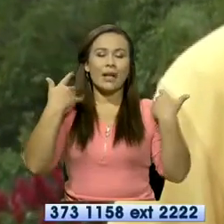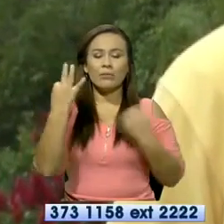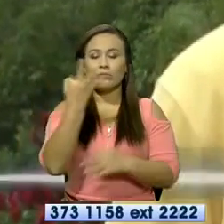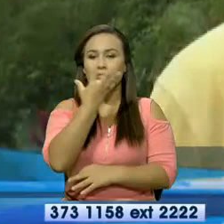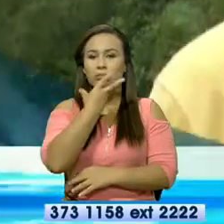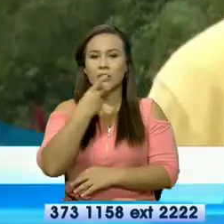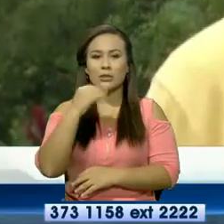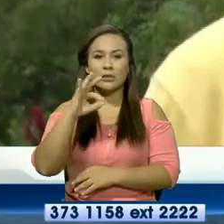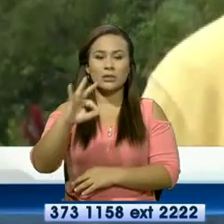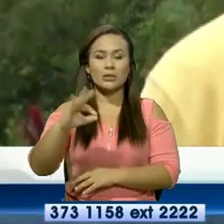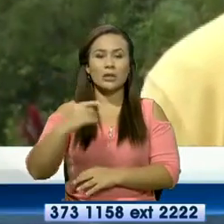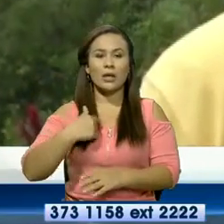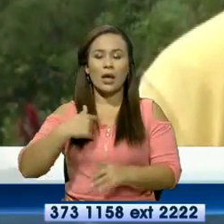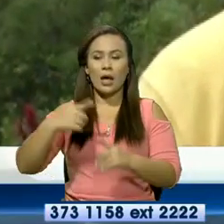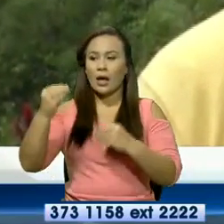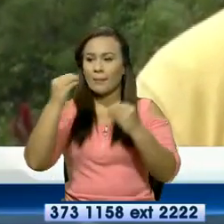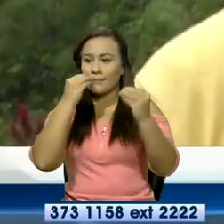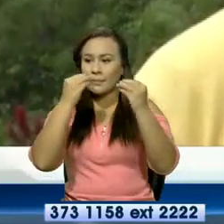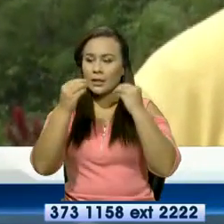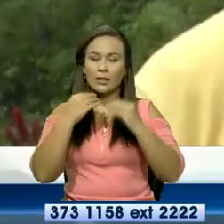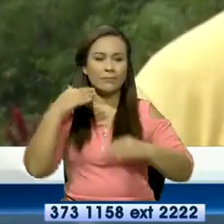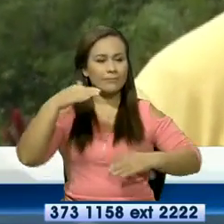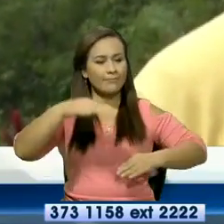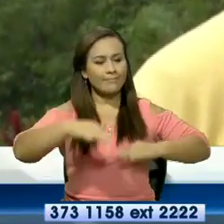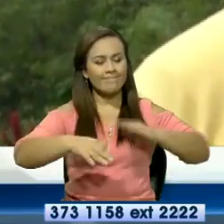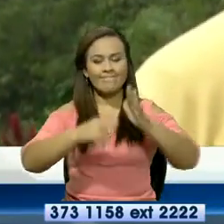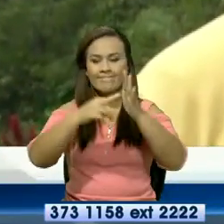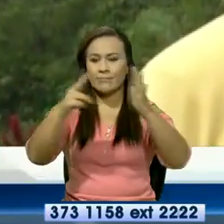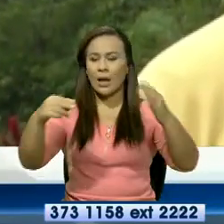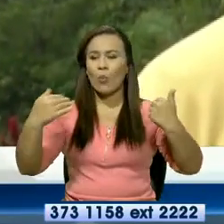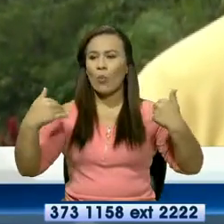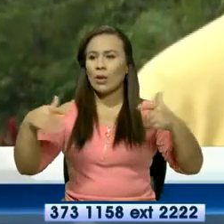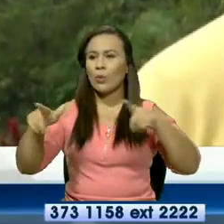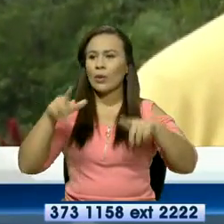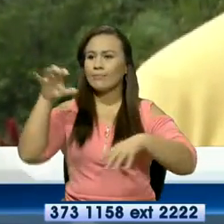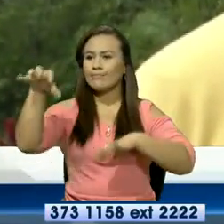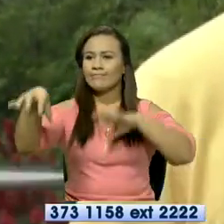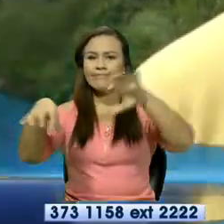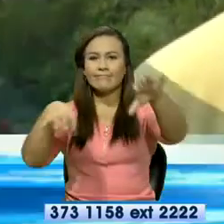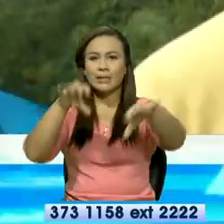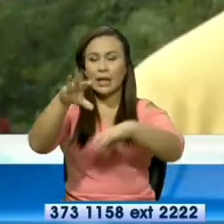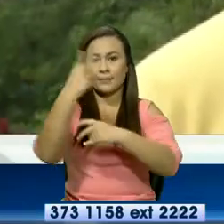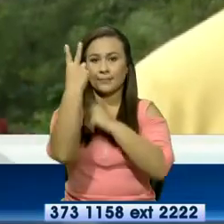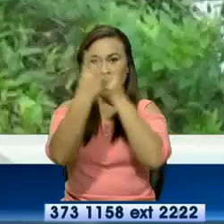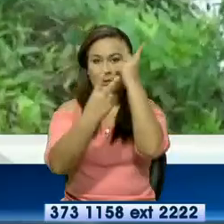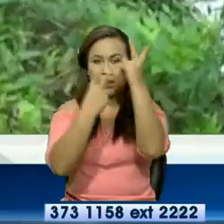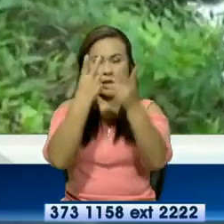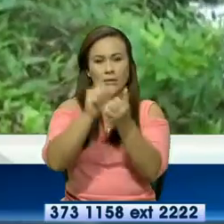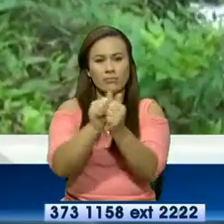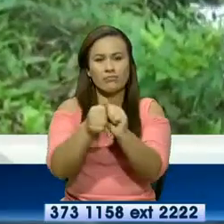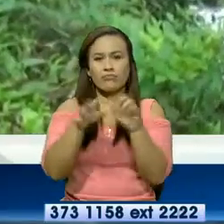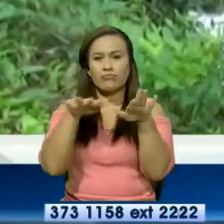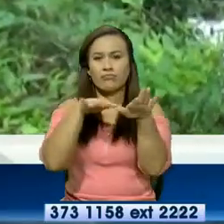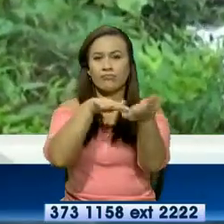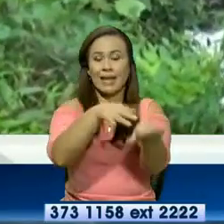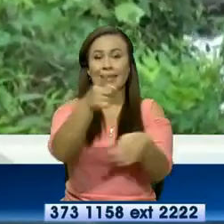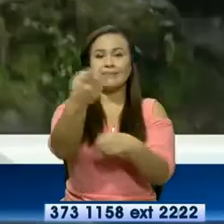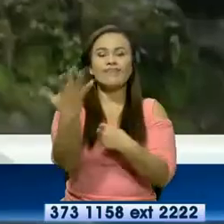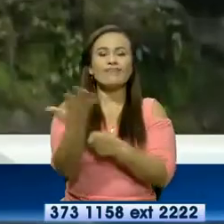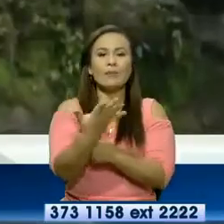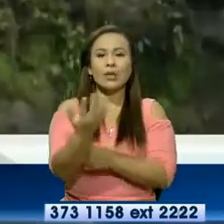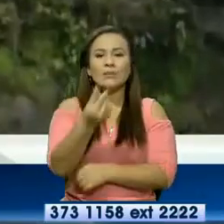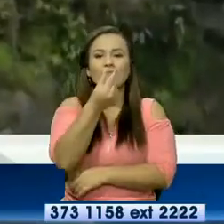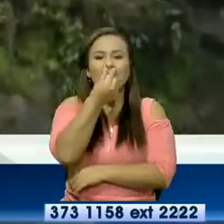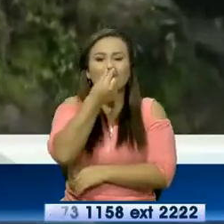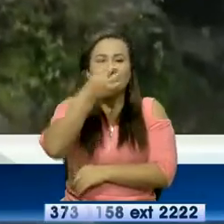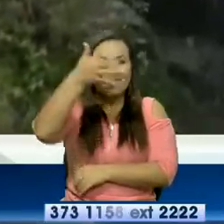gastronomía, deportes extremos, balnearios, para todo tipo de turistas que deseen visitar. Es que la capital de la provincia, Sáchila,